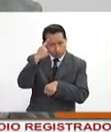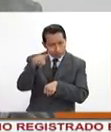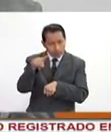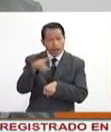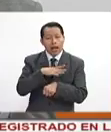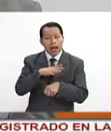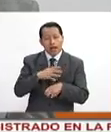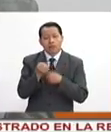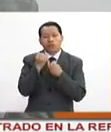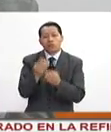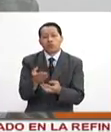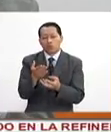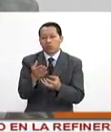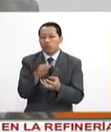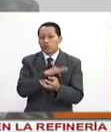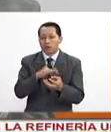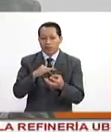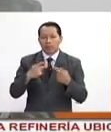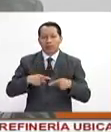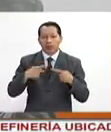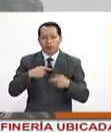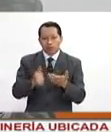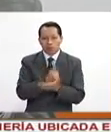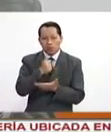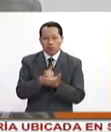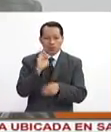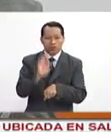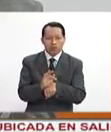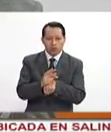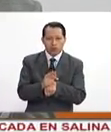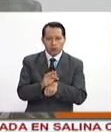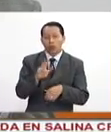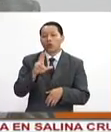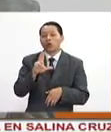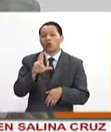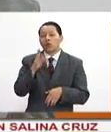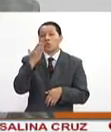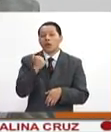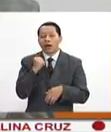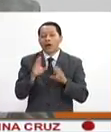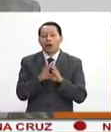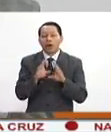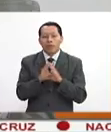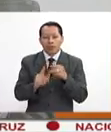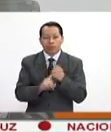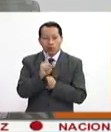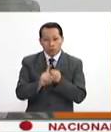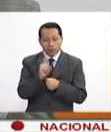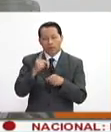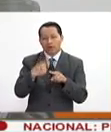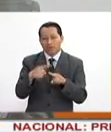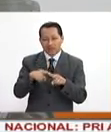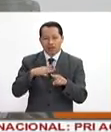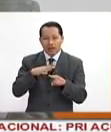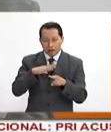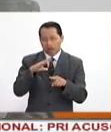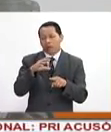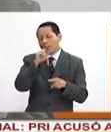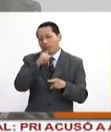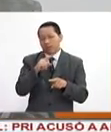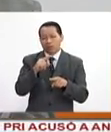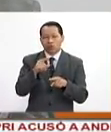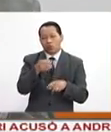a proveer a sus ciudadanos. No vemos un problema a la luz de la Organización Mundial del